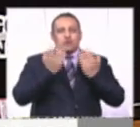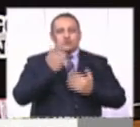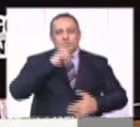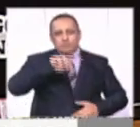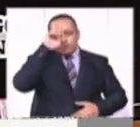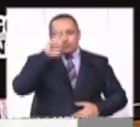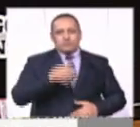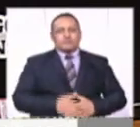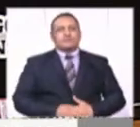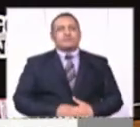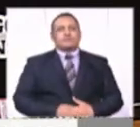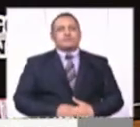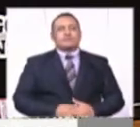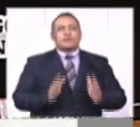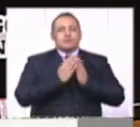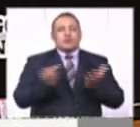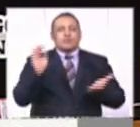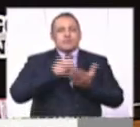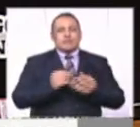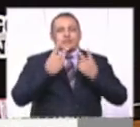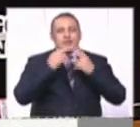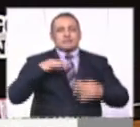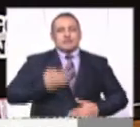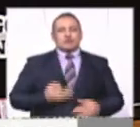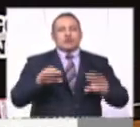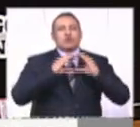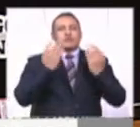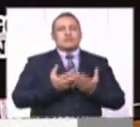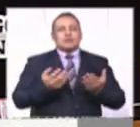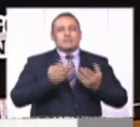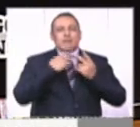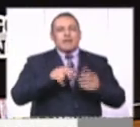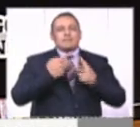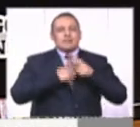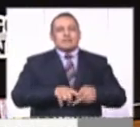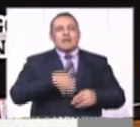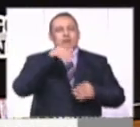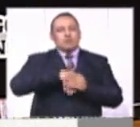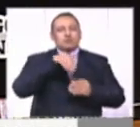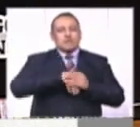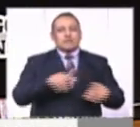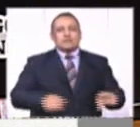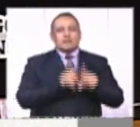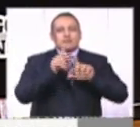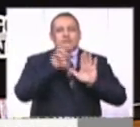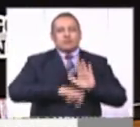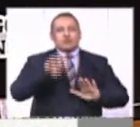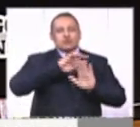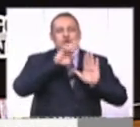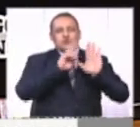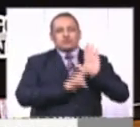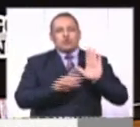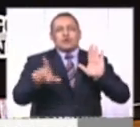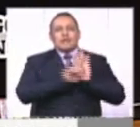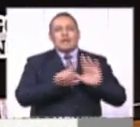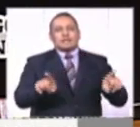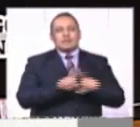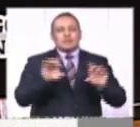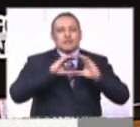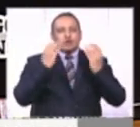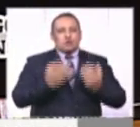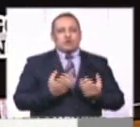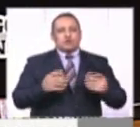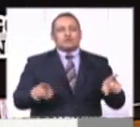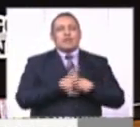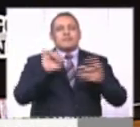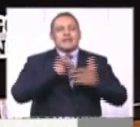de la República a continuación señores congresistas se va a proceder a votar el proyecto de resolución legislativa del Congreso